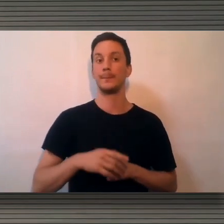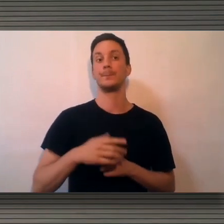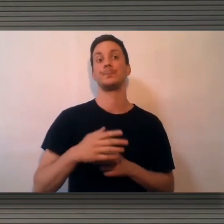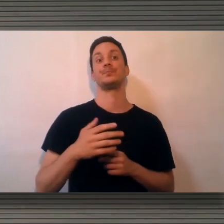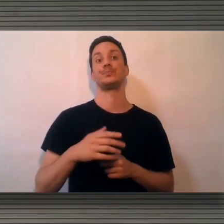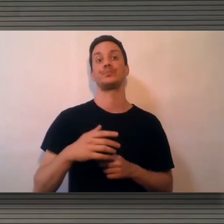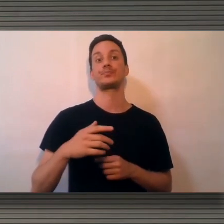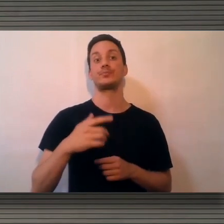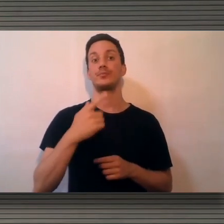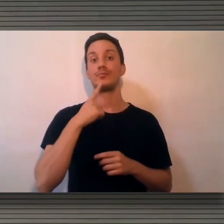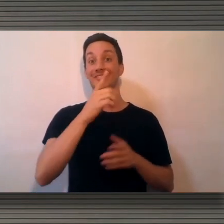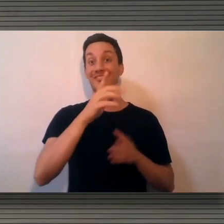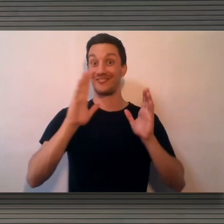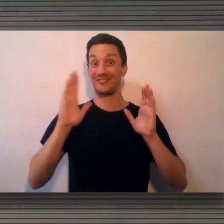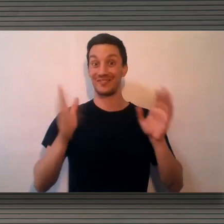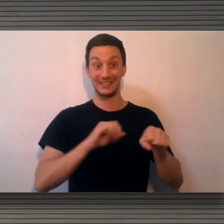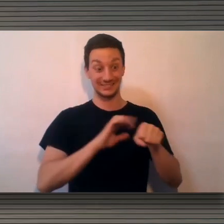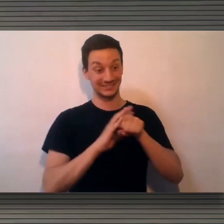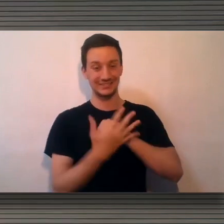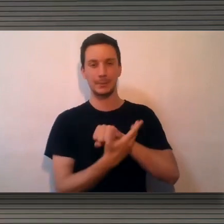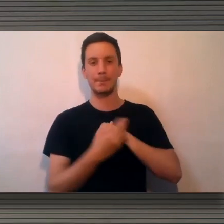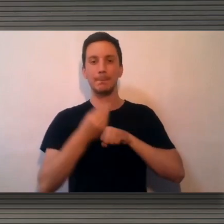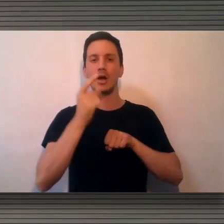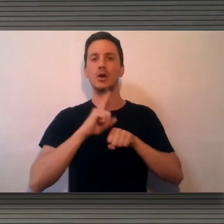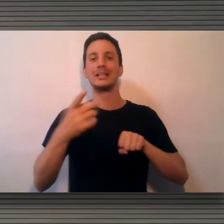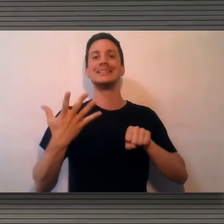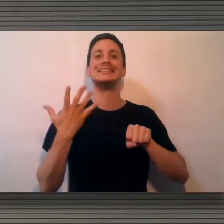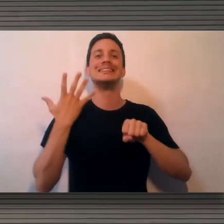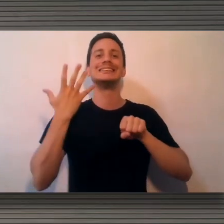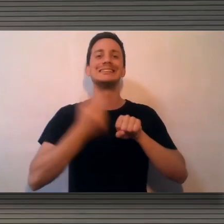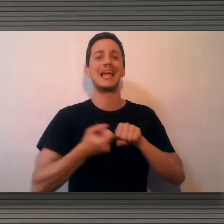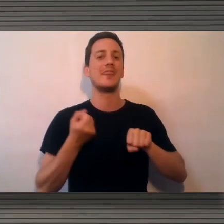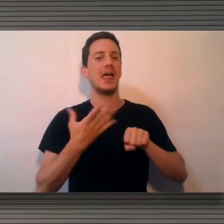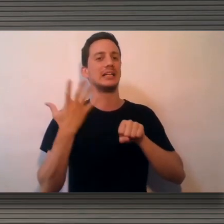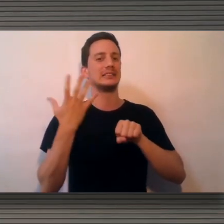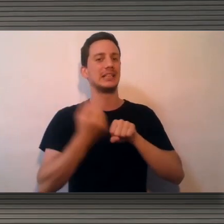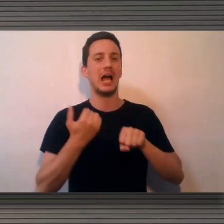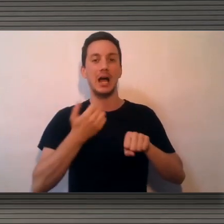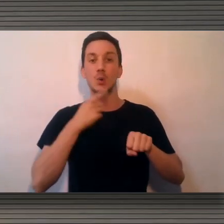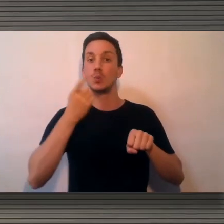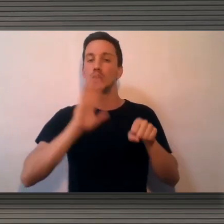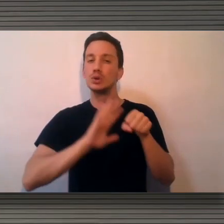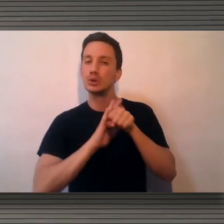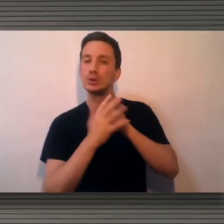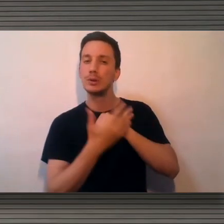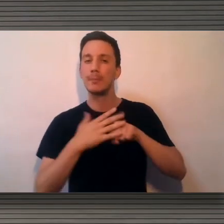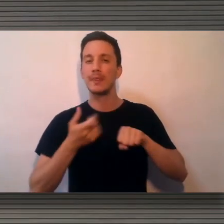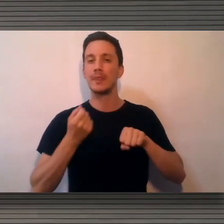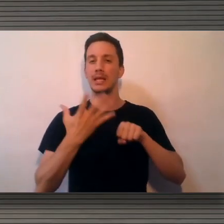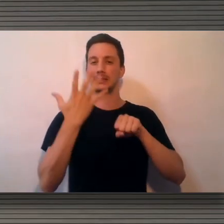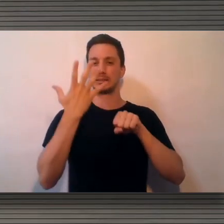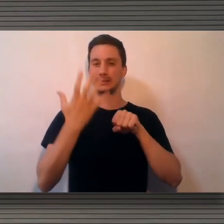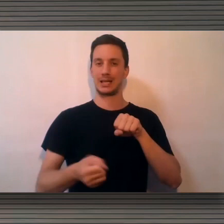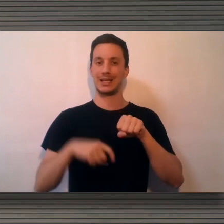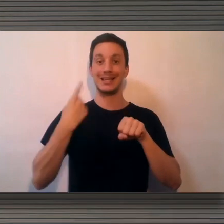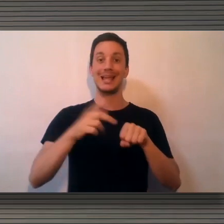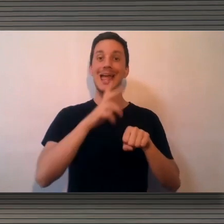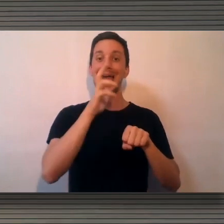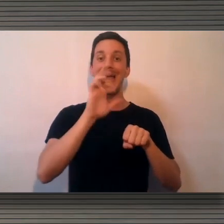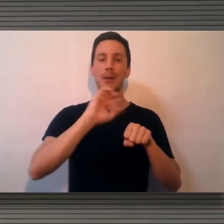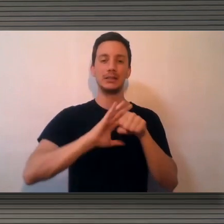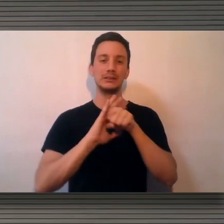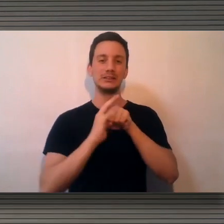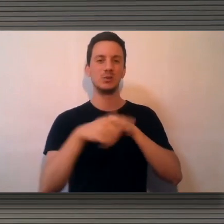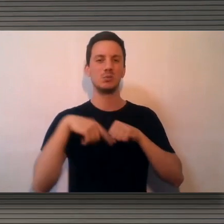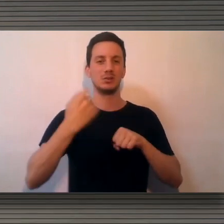fase intentarías secar las vesículas con alguna solución secante y luego el herpes pues hace la costra, ¿no? Hace